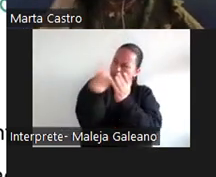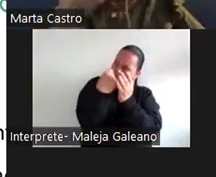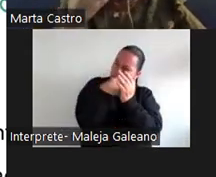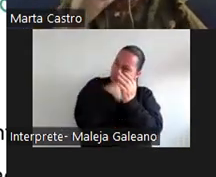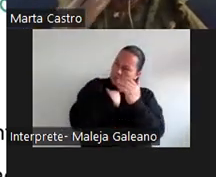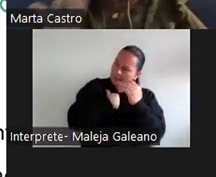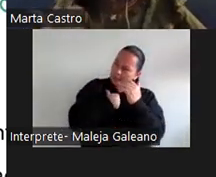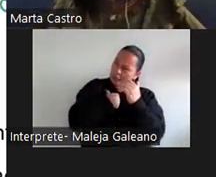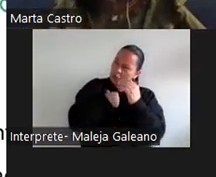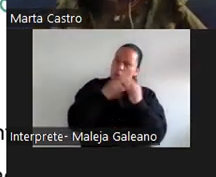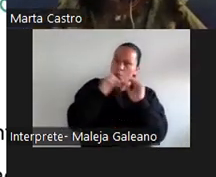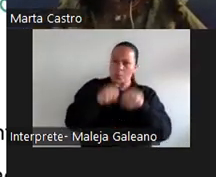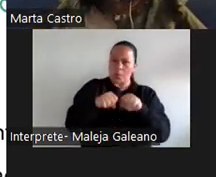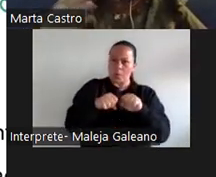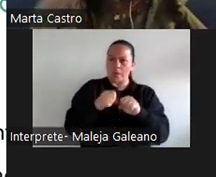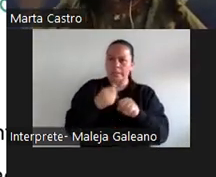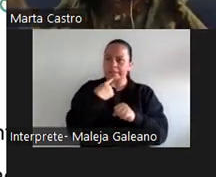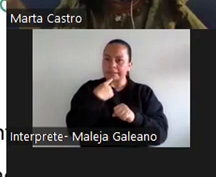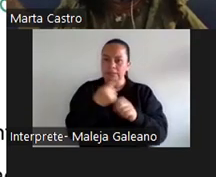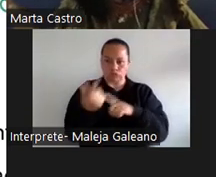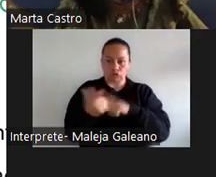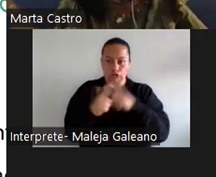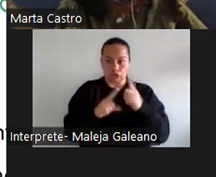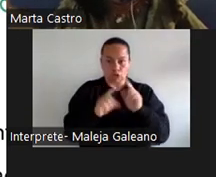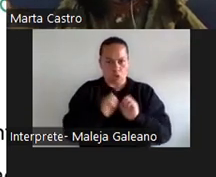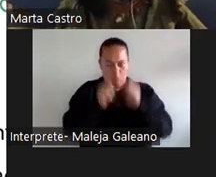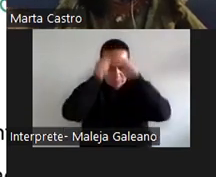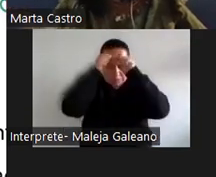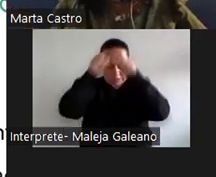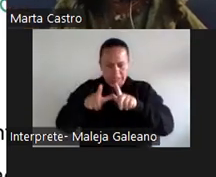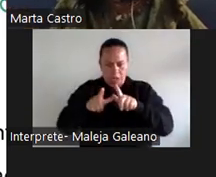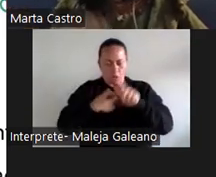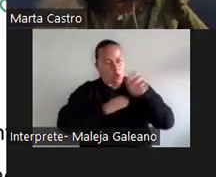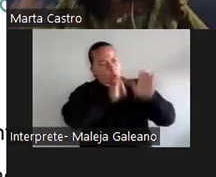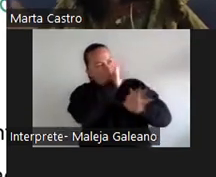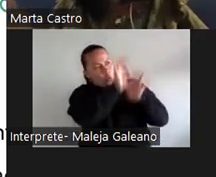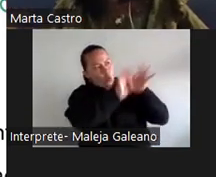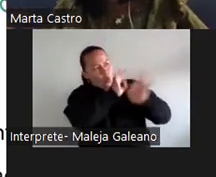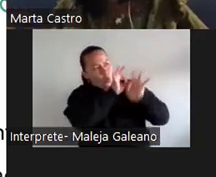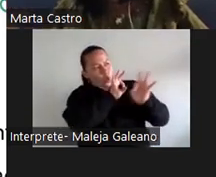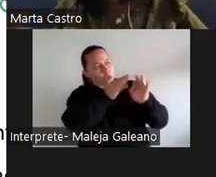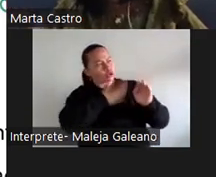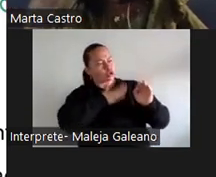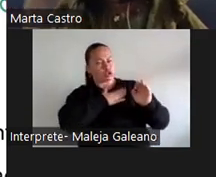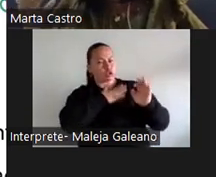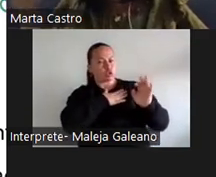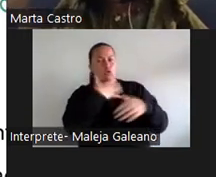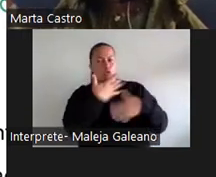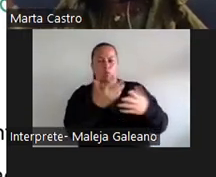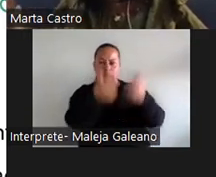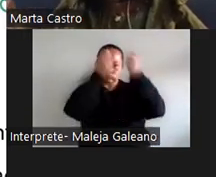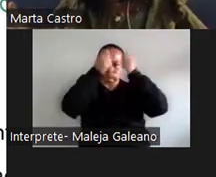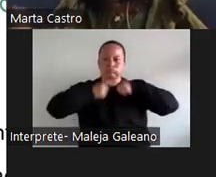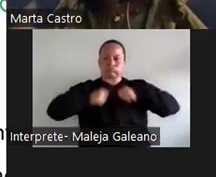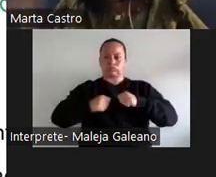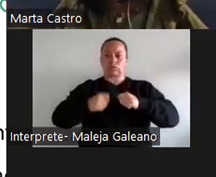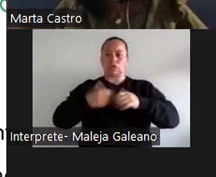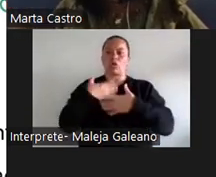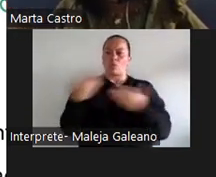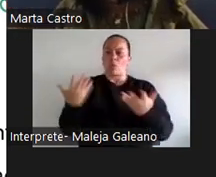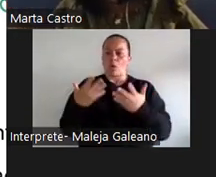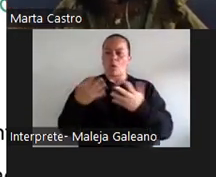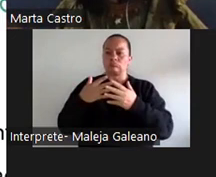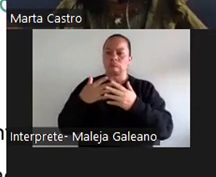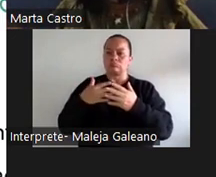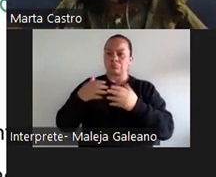poder decir listo eh el estado Cómo ve los cuidados Cómo tomamos agencia cómo las personas con discapacidad también